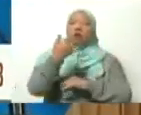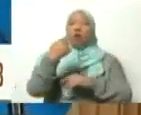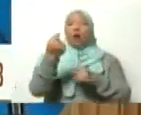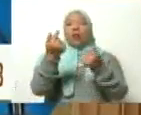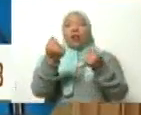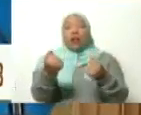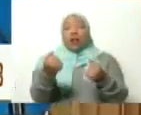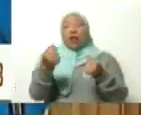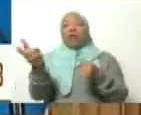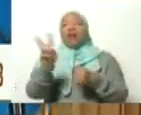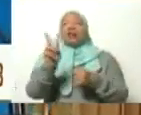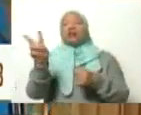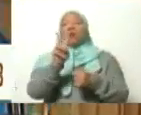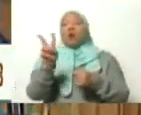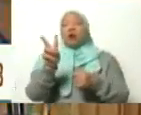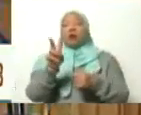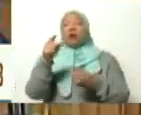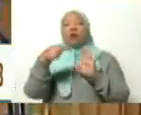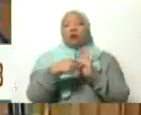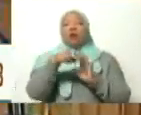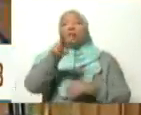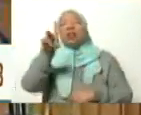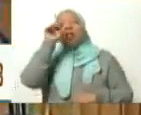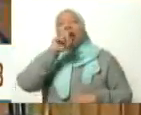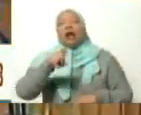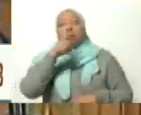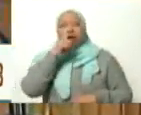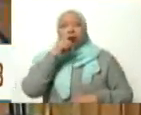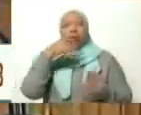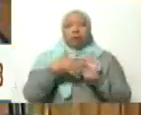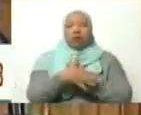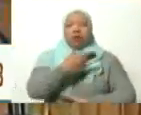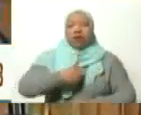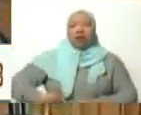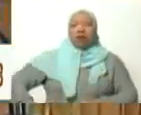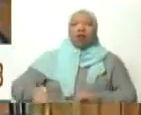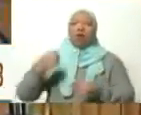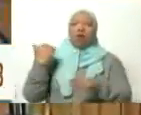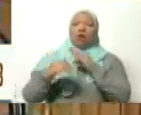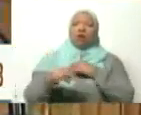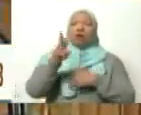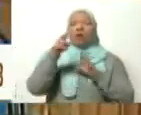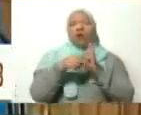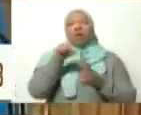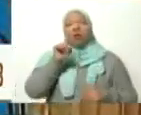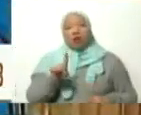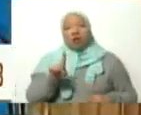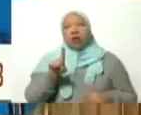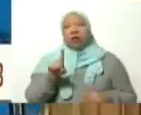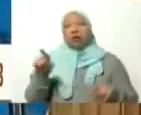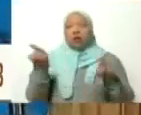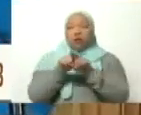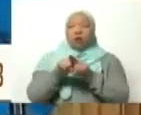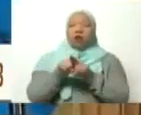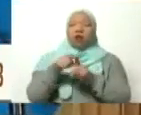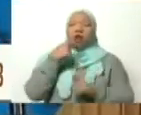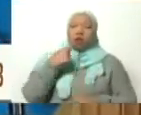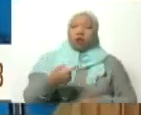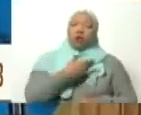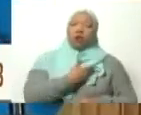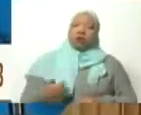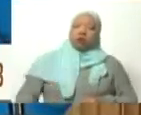de Venezuela en el año 2022, y tal como lo anunciamos en el año 2021, y tal como el presidente de